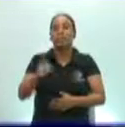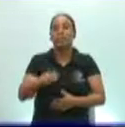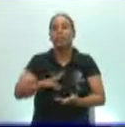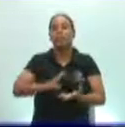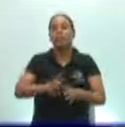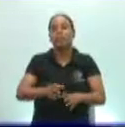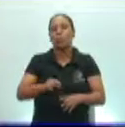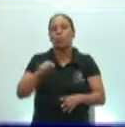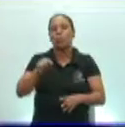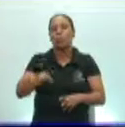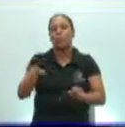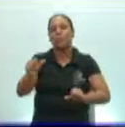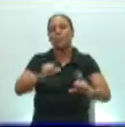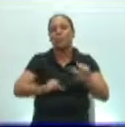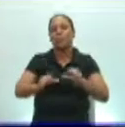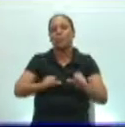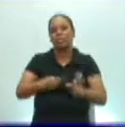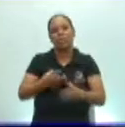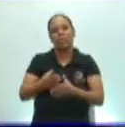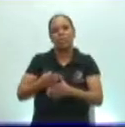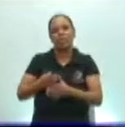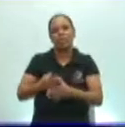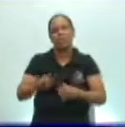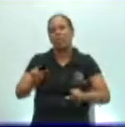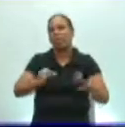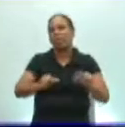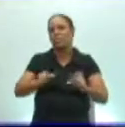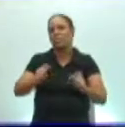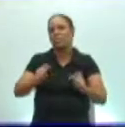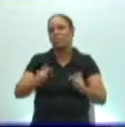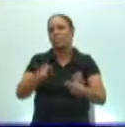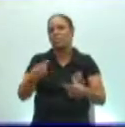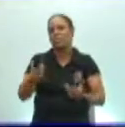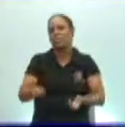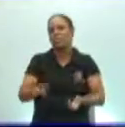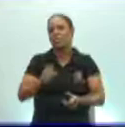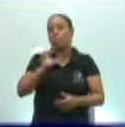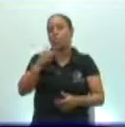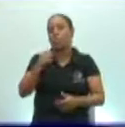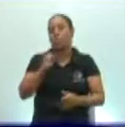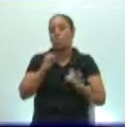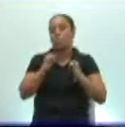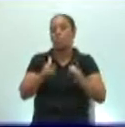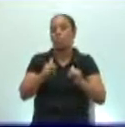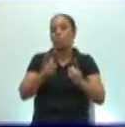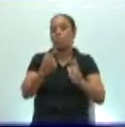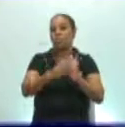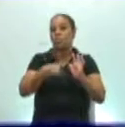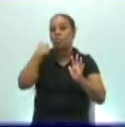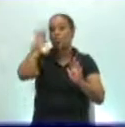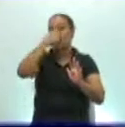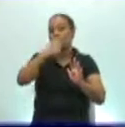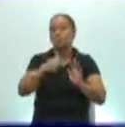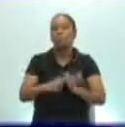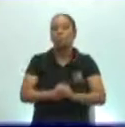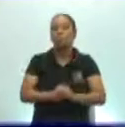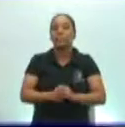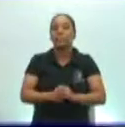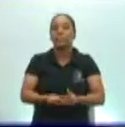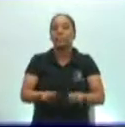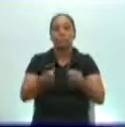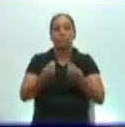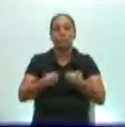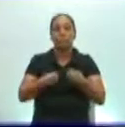composición química de las sustancias. Que cuando hablamos de la información cualitativa que nos brindan las fórmulas químicas, nos